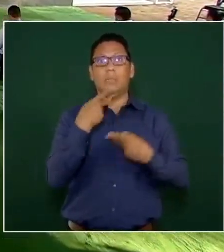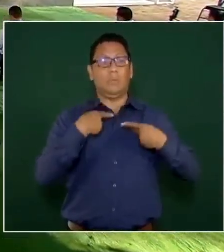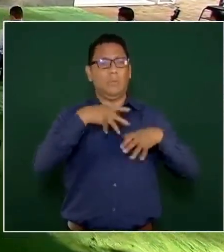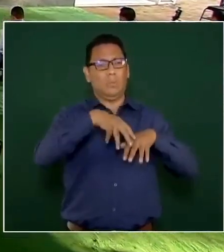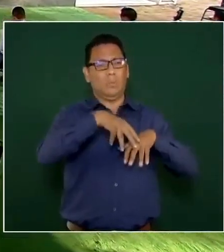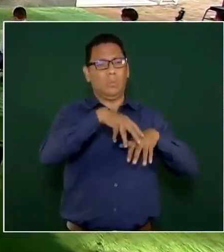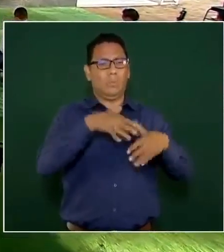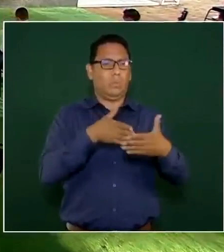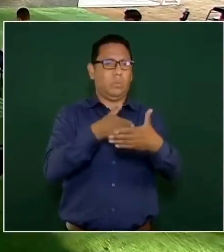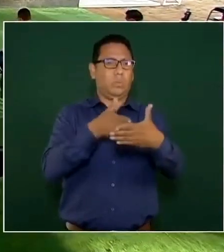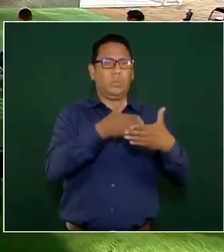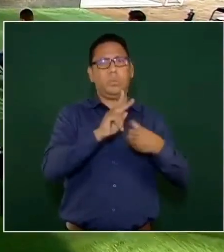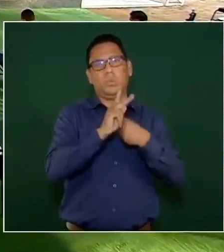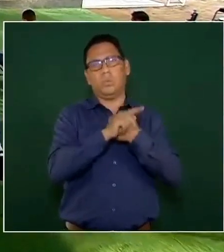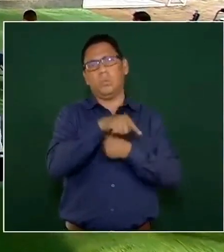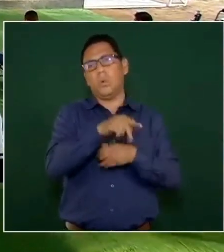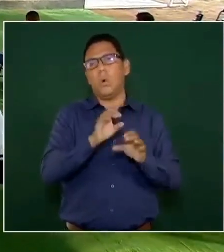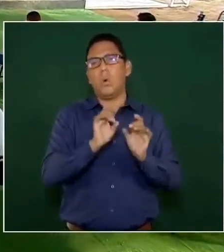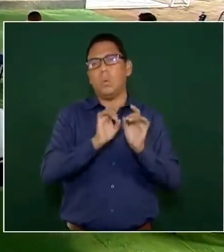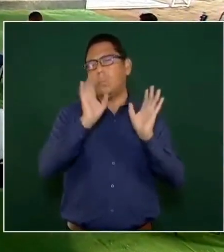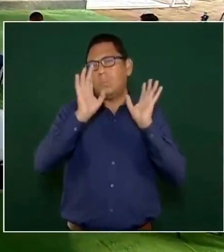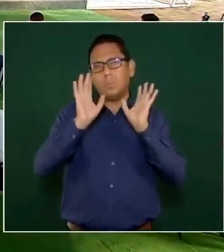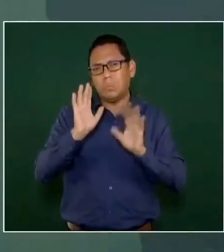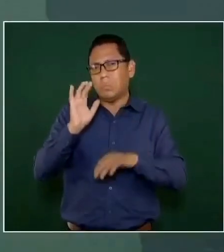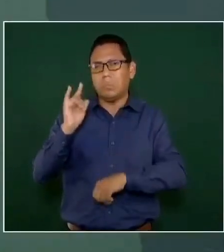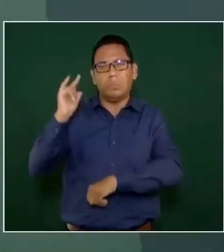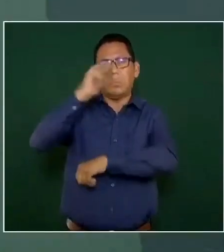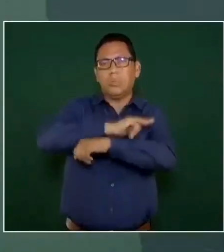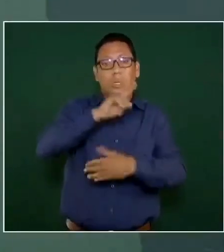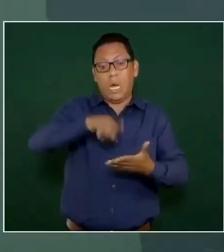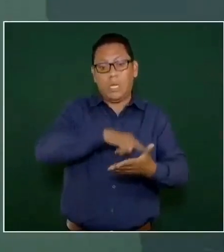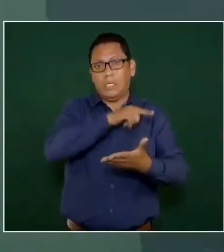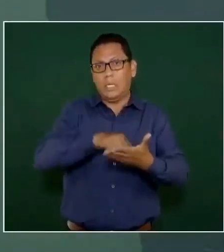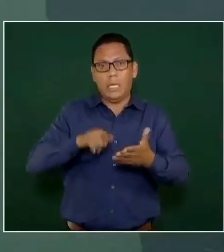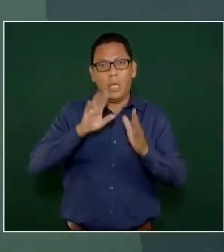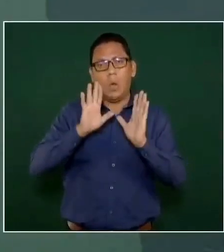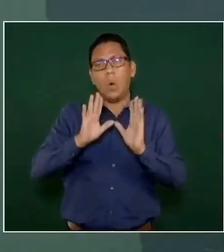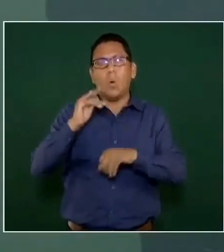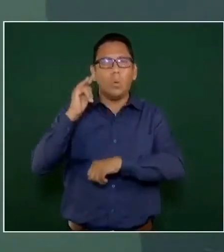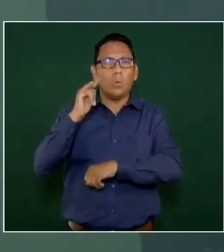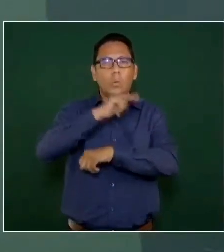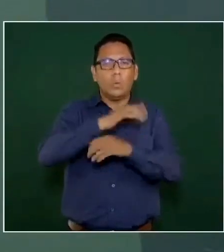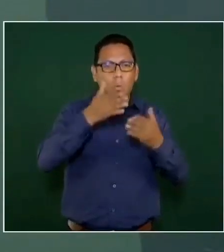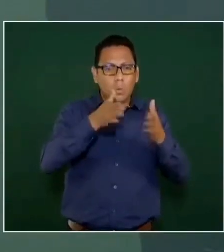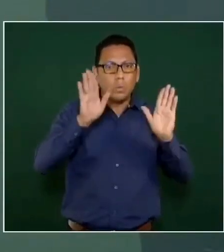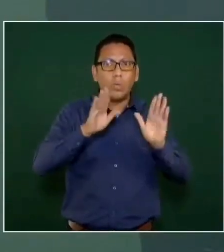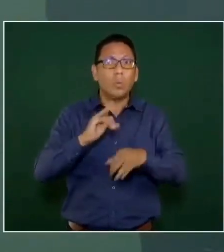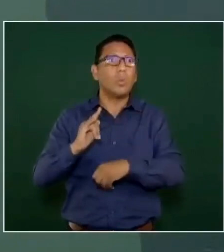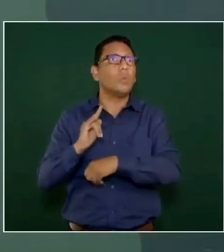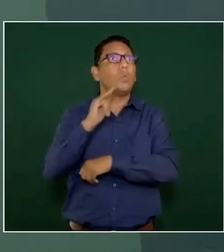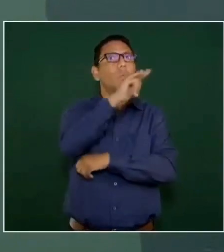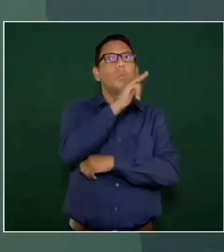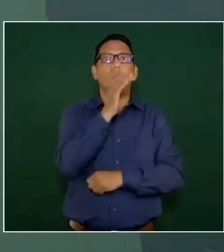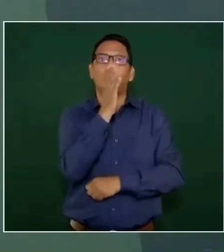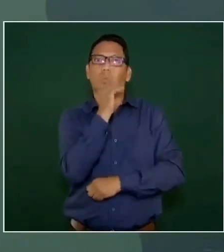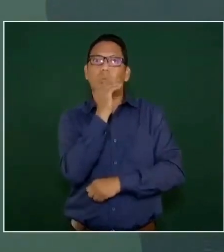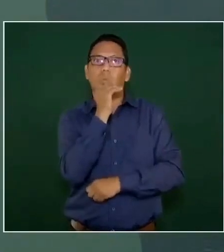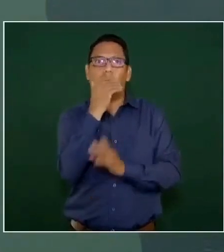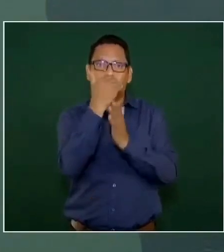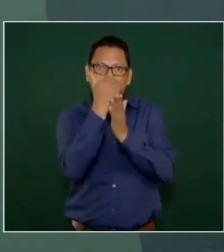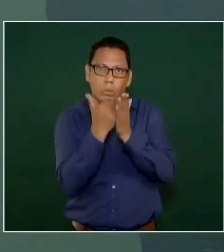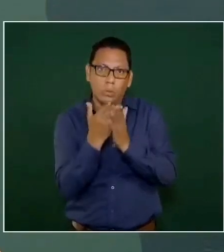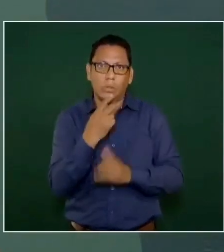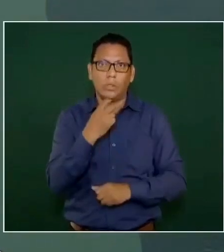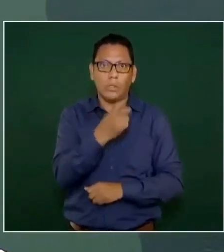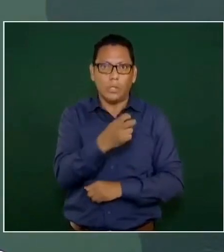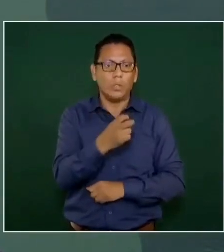en el país, o por suspensión de vuelos. Si bien algunos aeropuertos permanecían abiertos, se suspendían vuelos o se reducían frecuencias. Entramos en